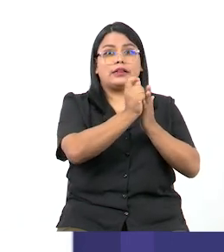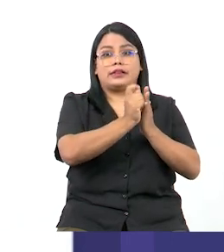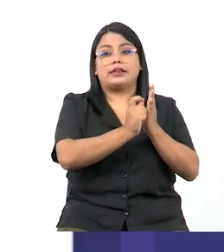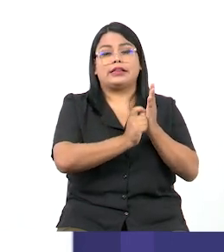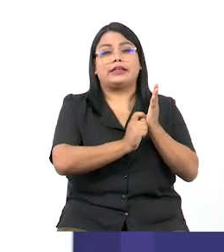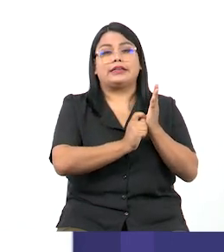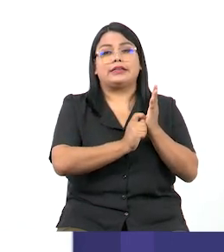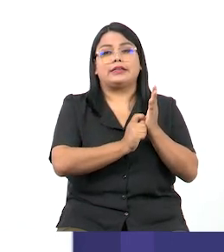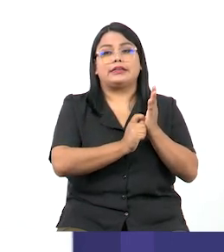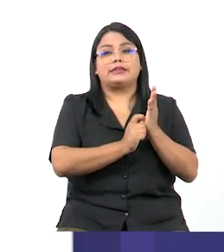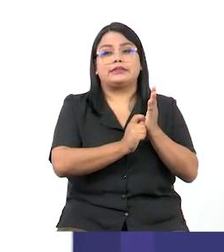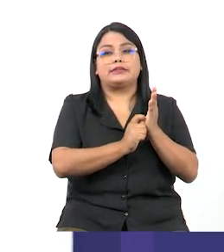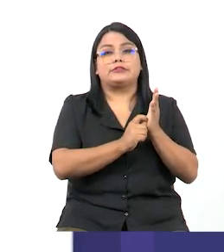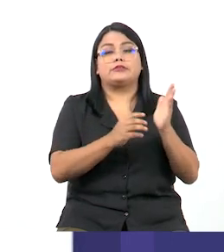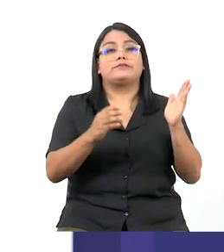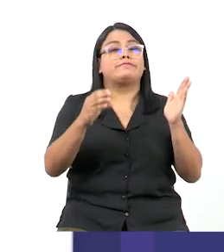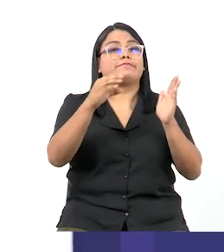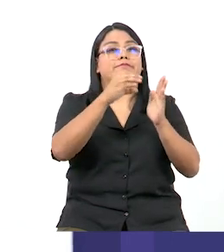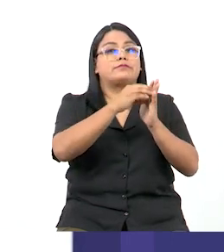del proceso de escritura.